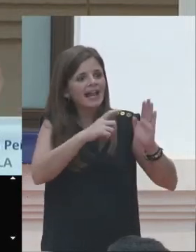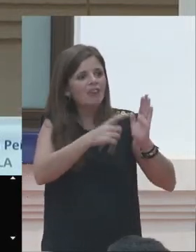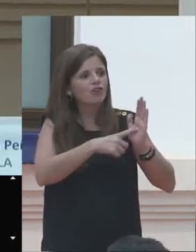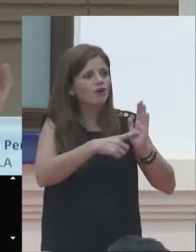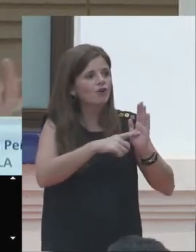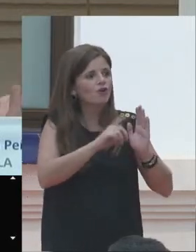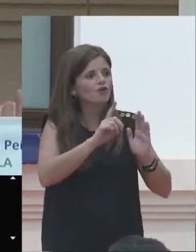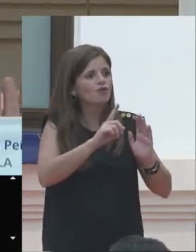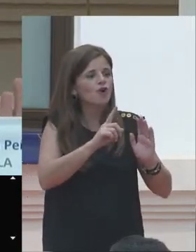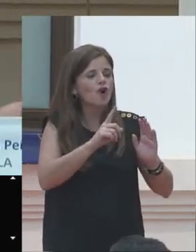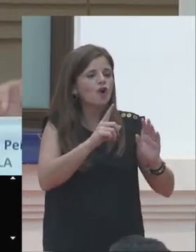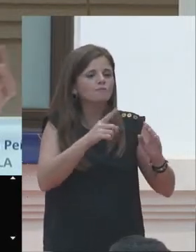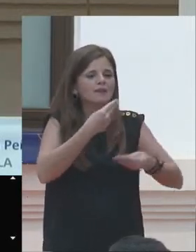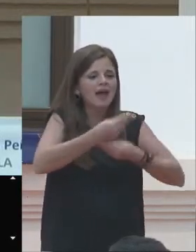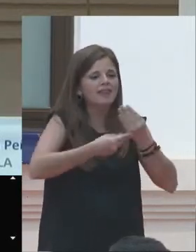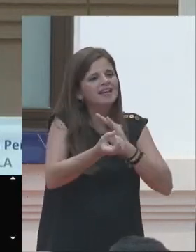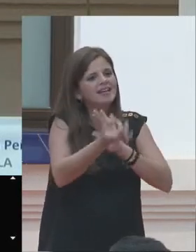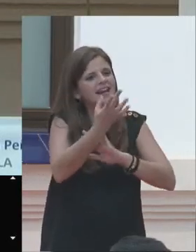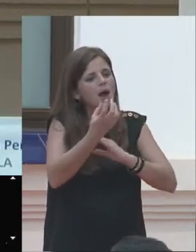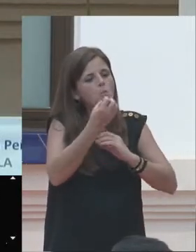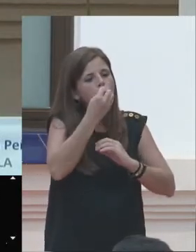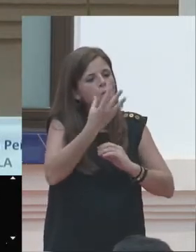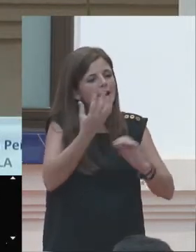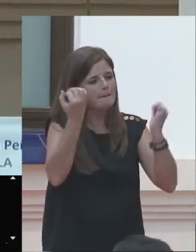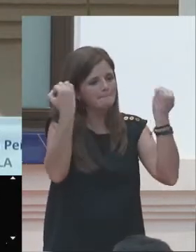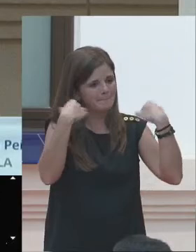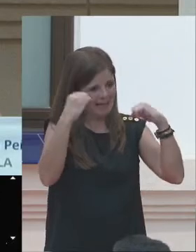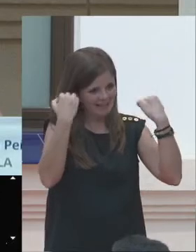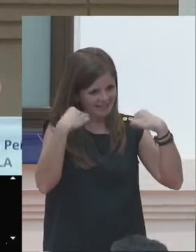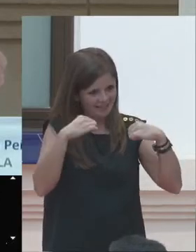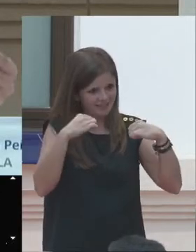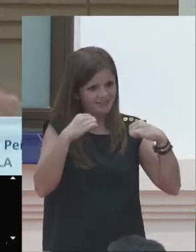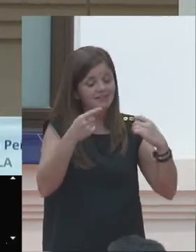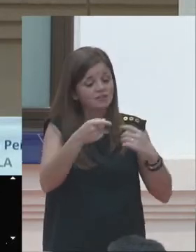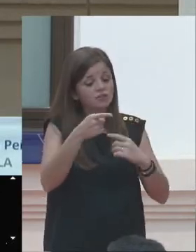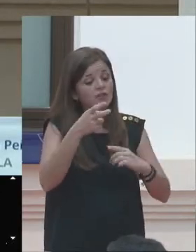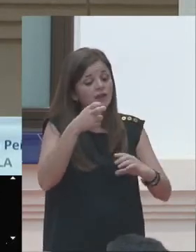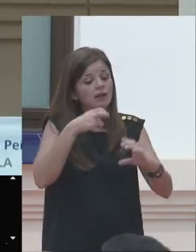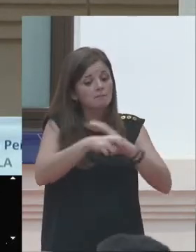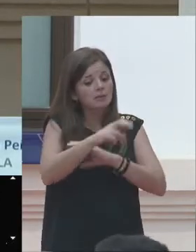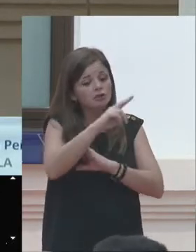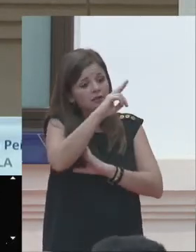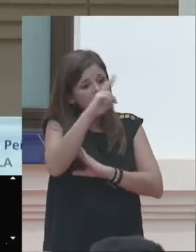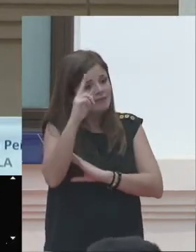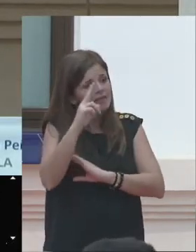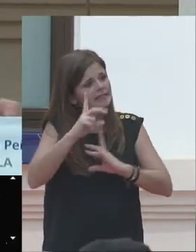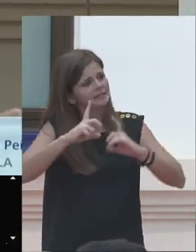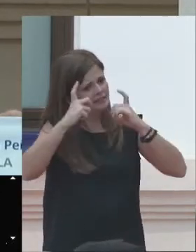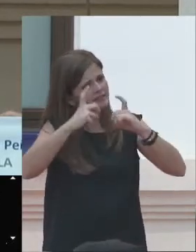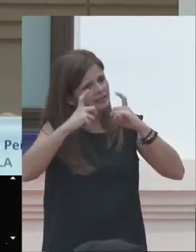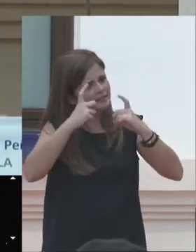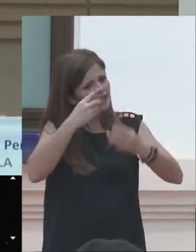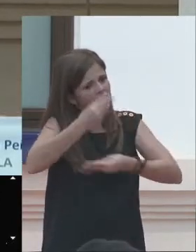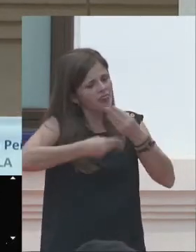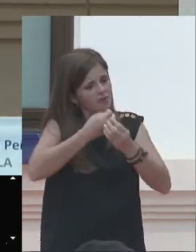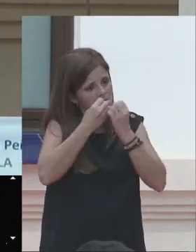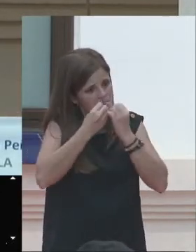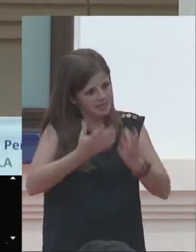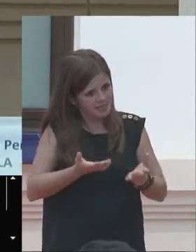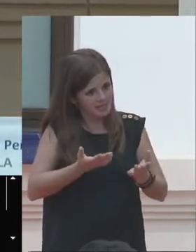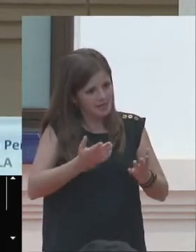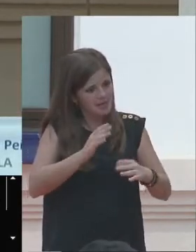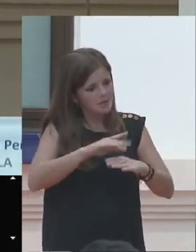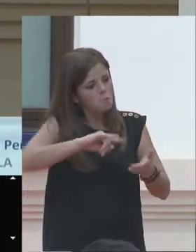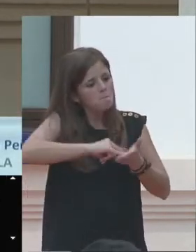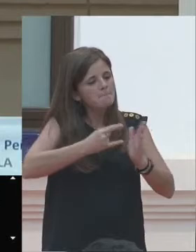parte de una entidad que, en este caso, como es Metro de Madrid, ha puesto bastante empeño en llevar a cabo un plan de accesibilidad de sus